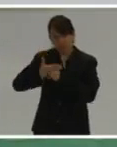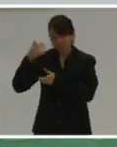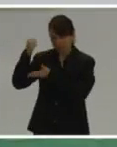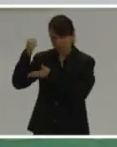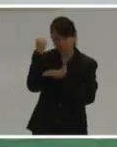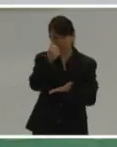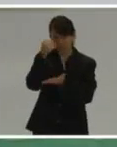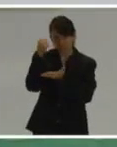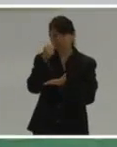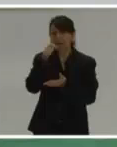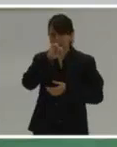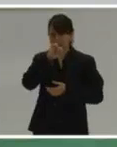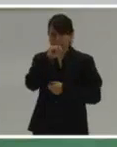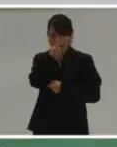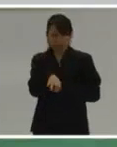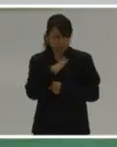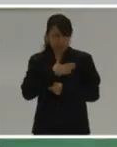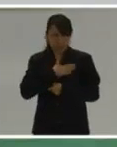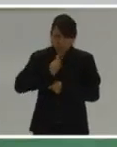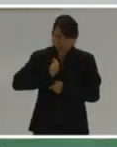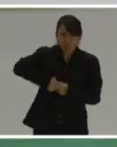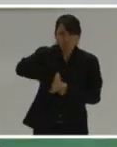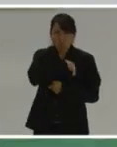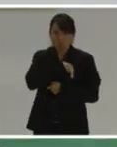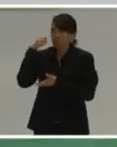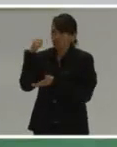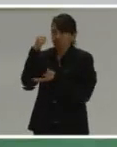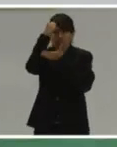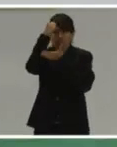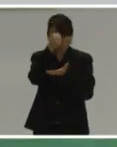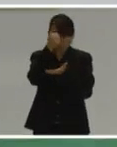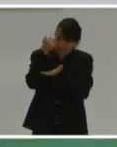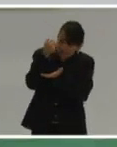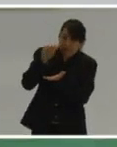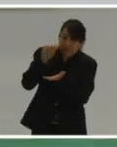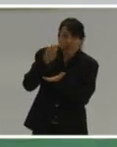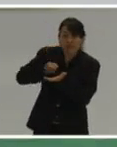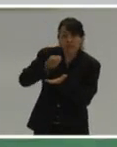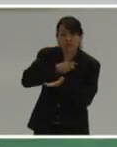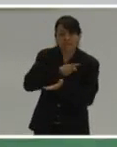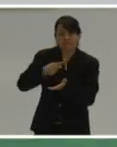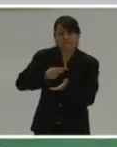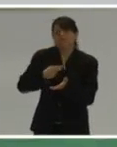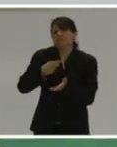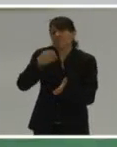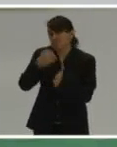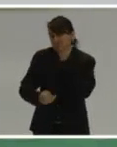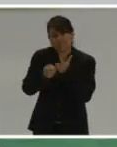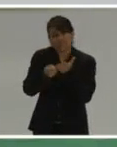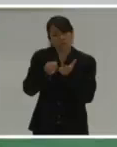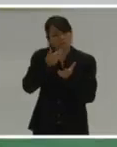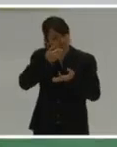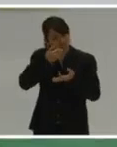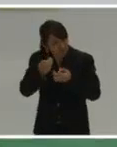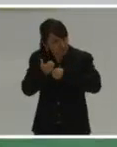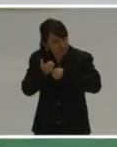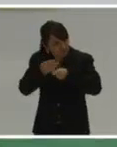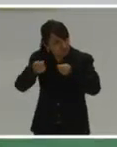nuestros, pero se tiene que administrar. El otro es desafíos en lo territorial,